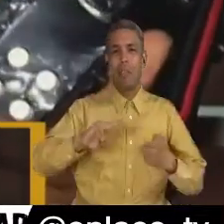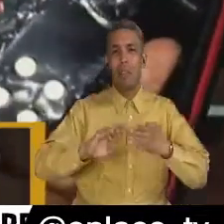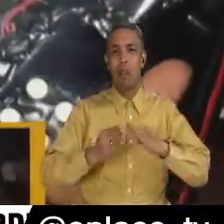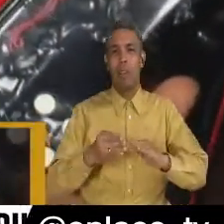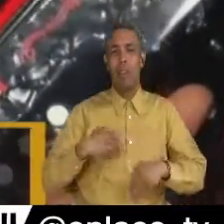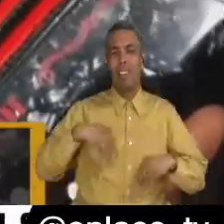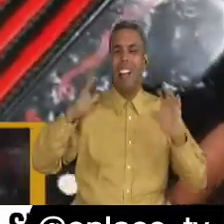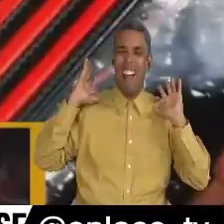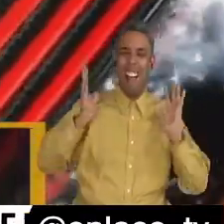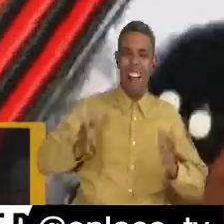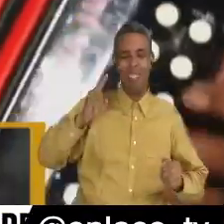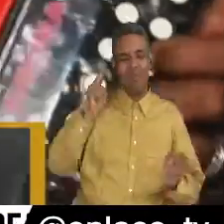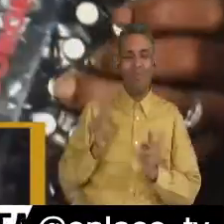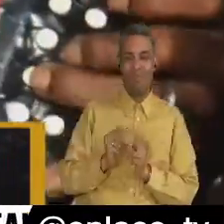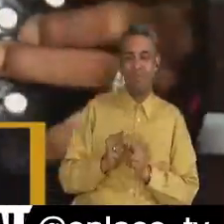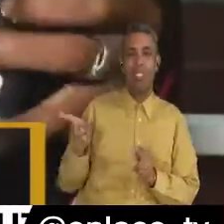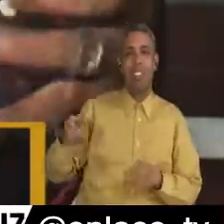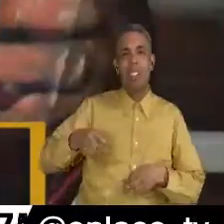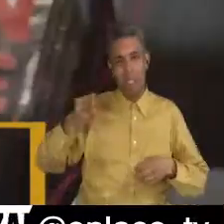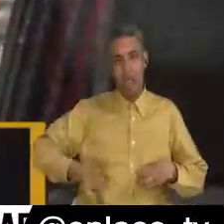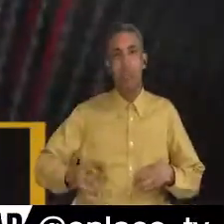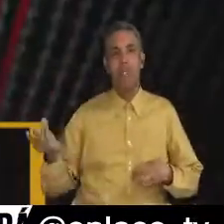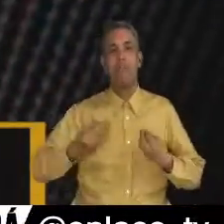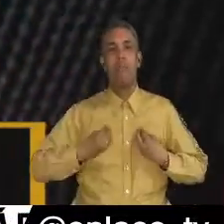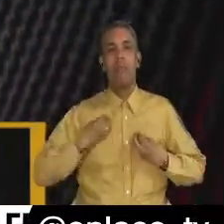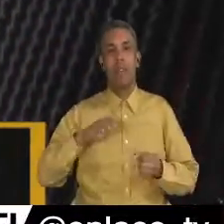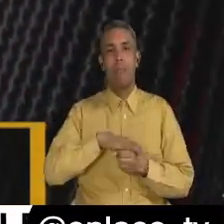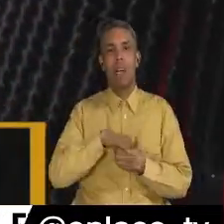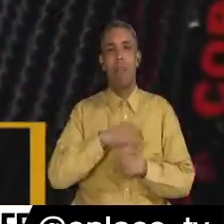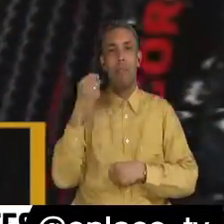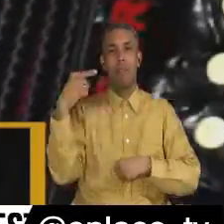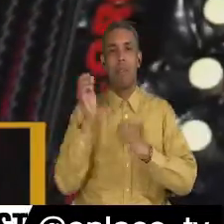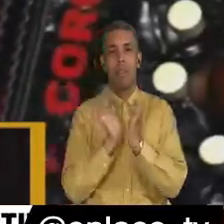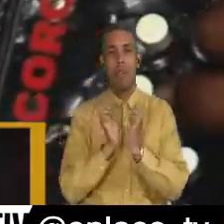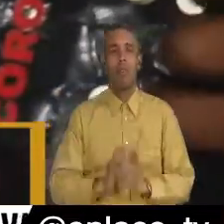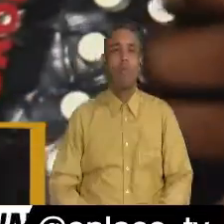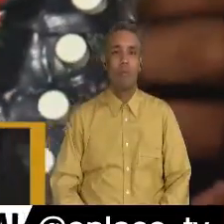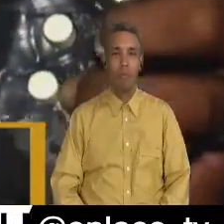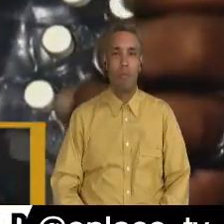y cuyo domicilio está ubicado en el barrio Primero de Mayo, hasta donde llegó Enlace Noticias.